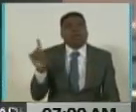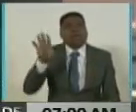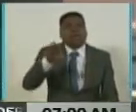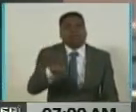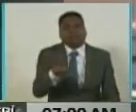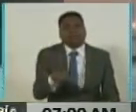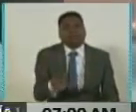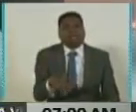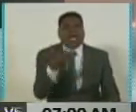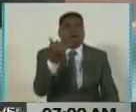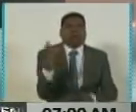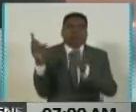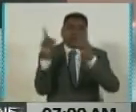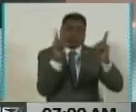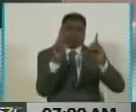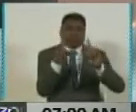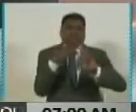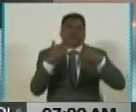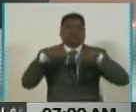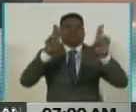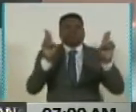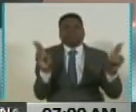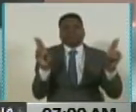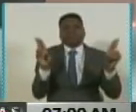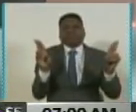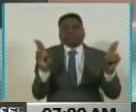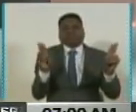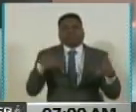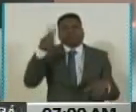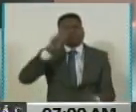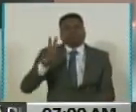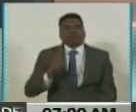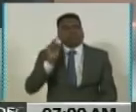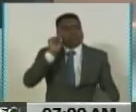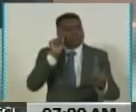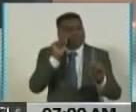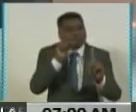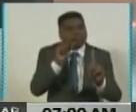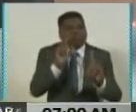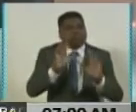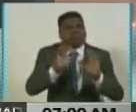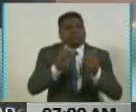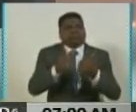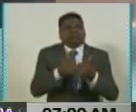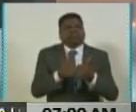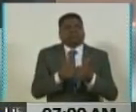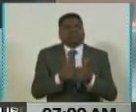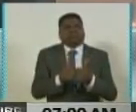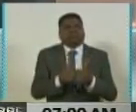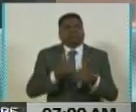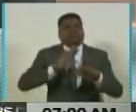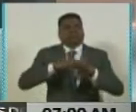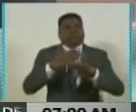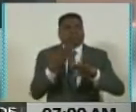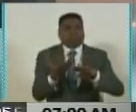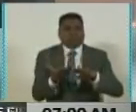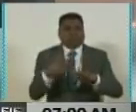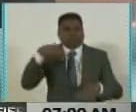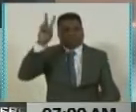ahora los diálogos de paz en Venezuela pueden ser un punto de partida para que los venezolanos